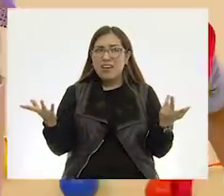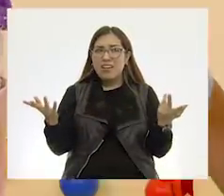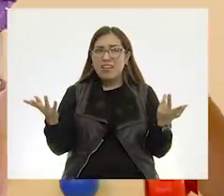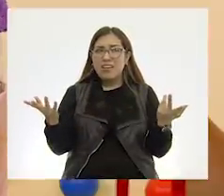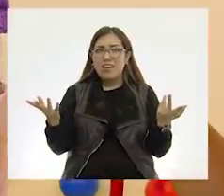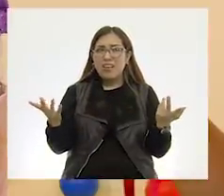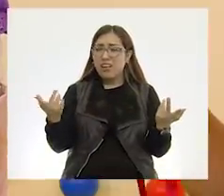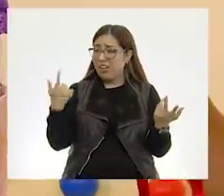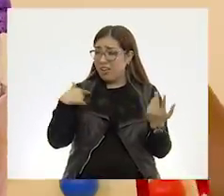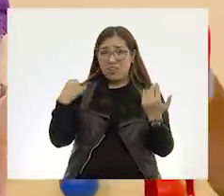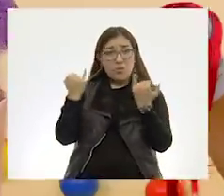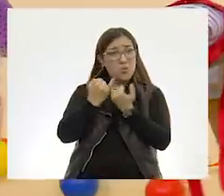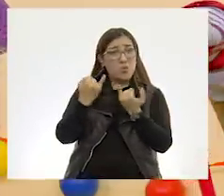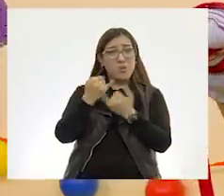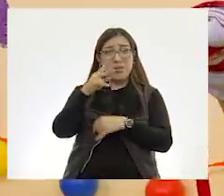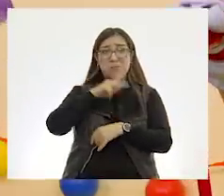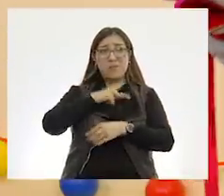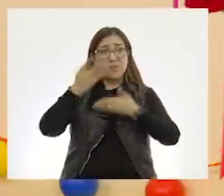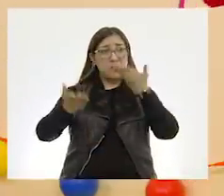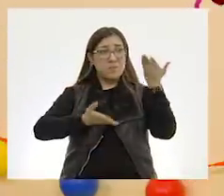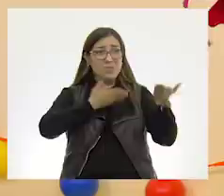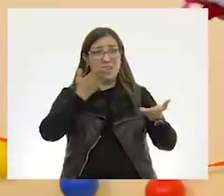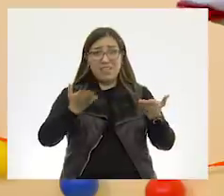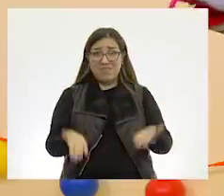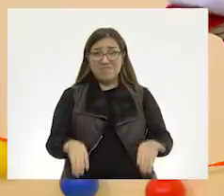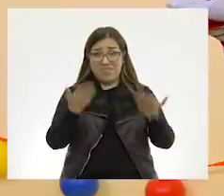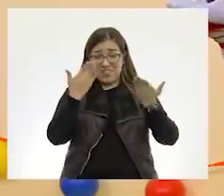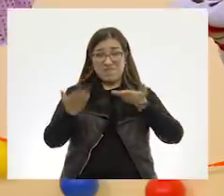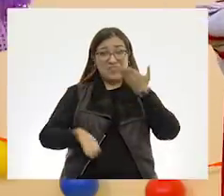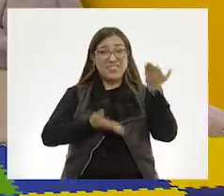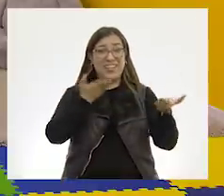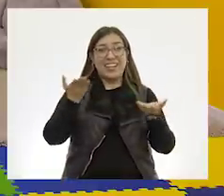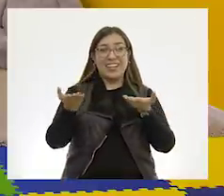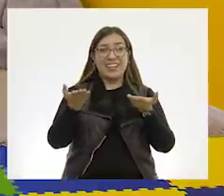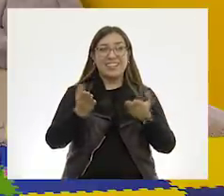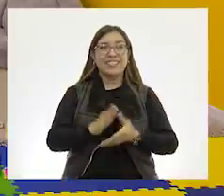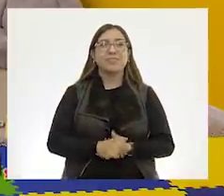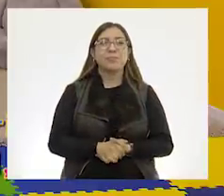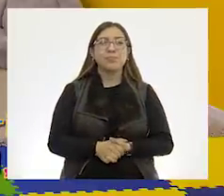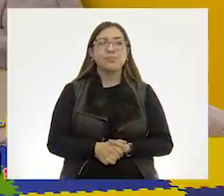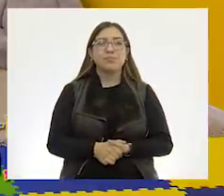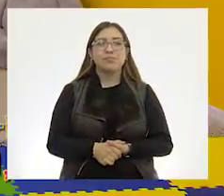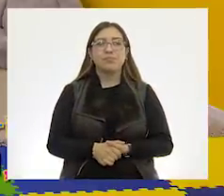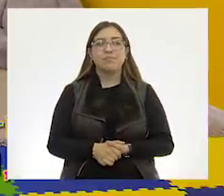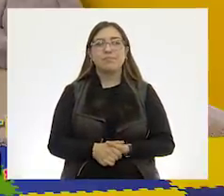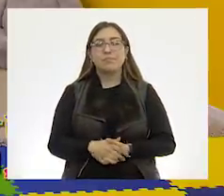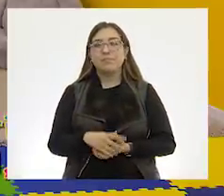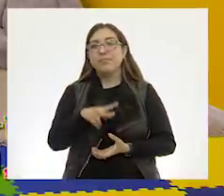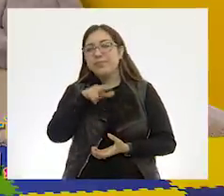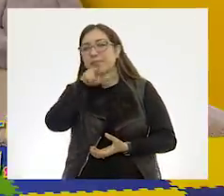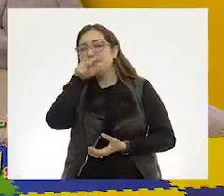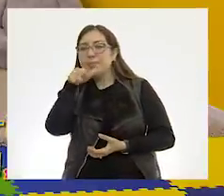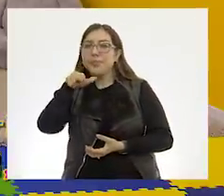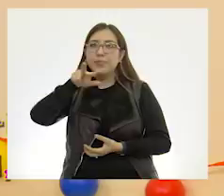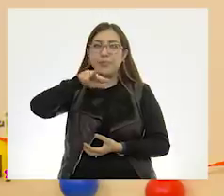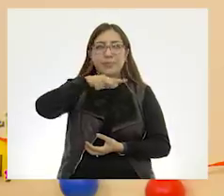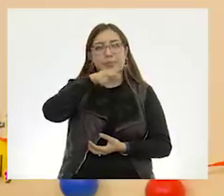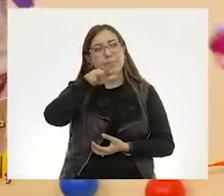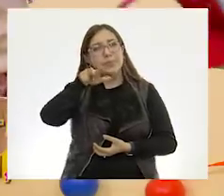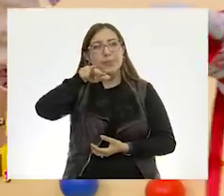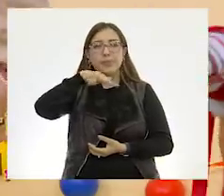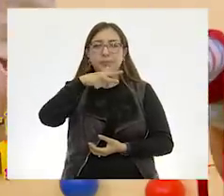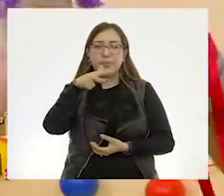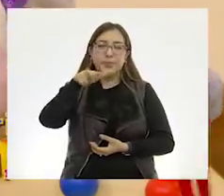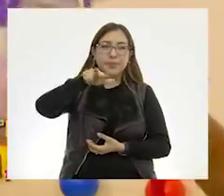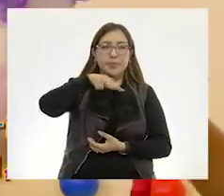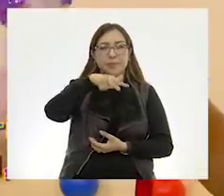¿Que el mío también quiere bailar? Pues, vamos a bailar. La viborita, la viborita